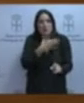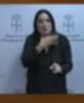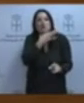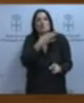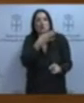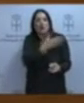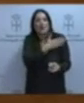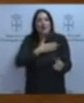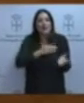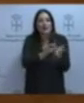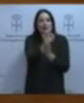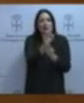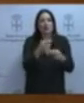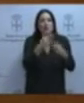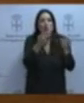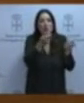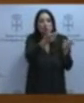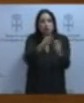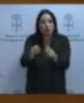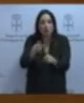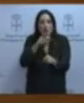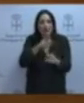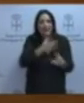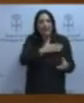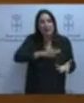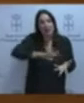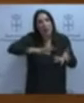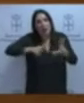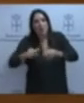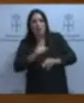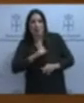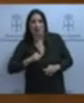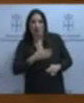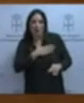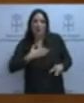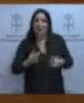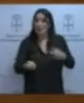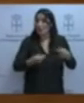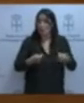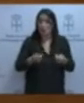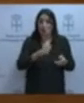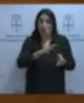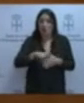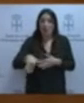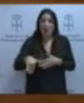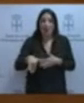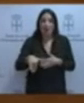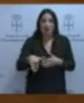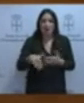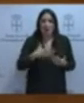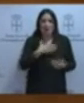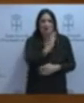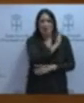públicos para someterlos al interés privado, al negocio puro y duro, dejando en el camino todo lo que faga falta.